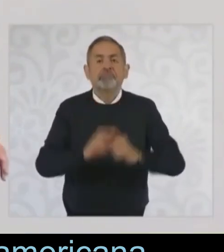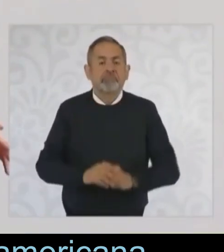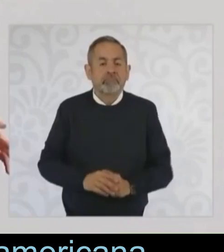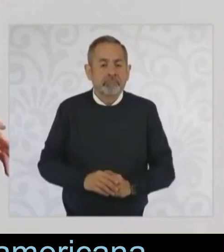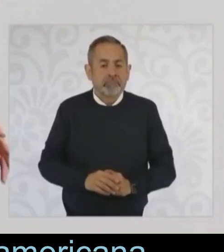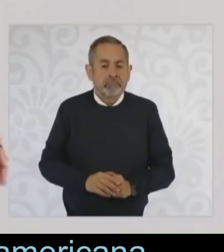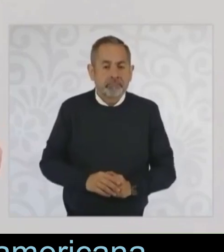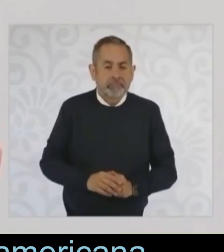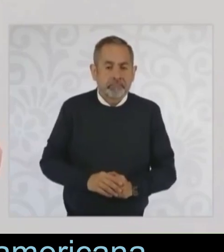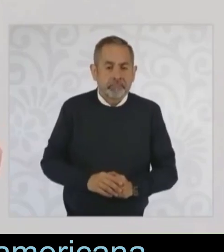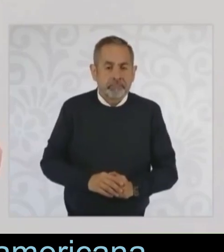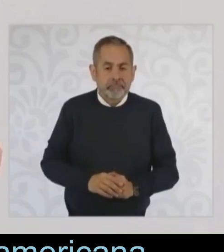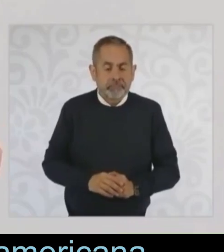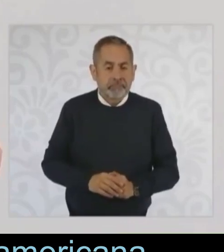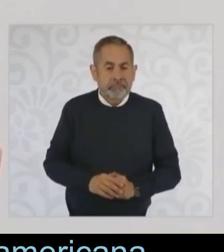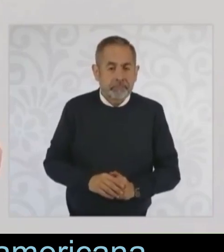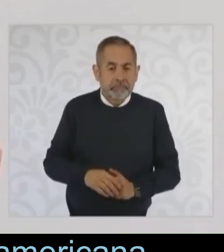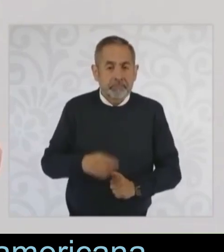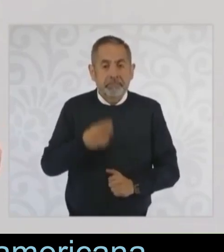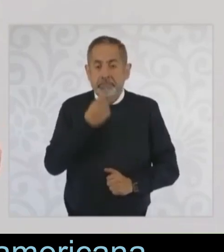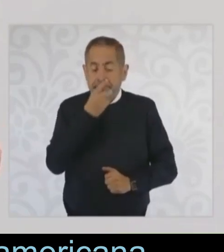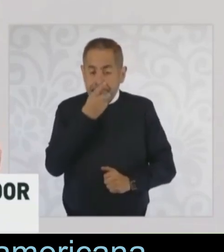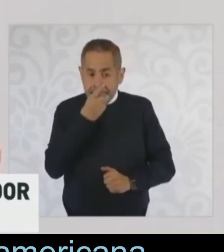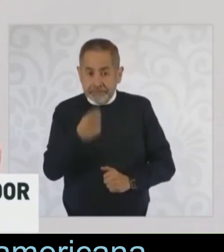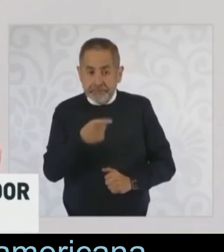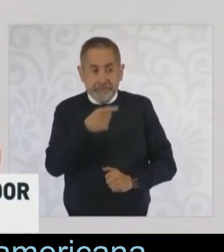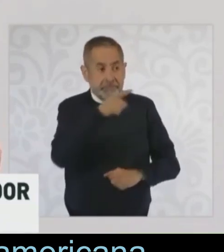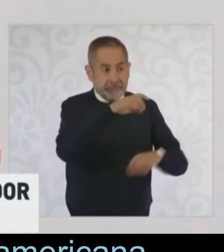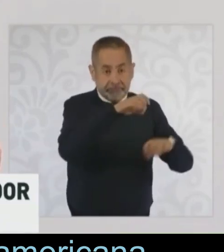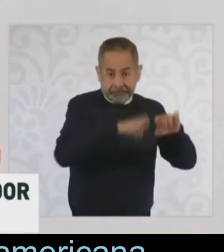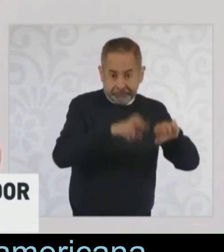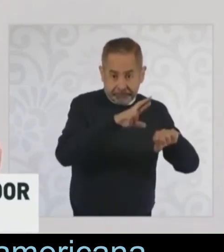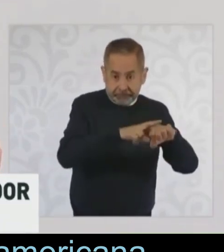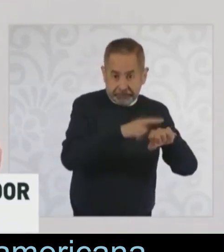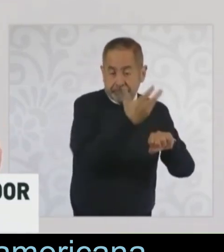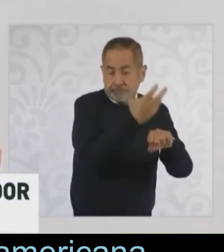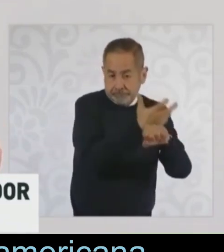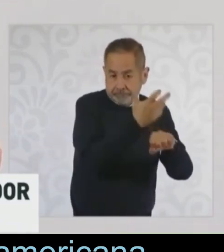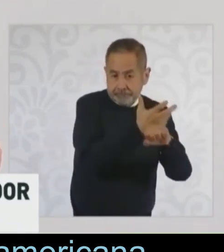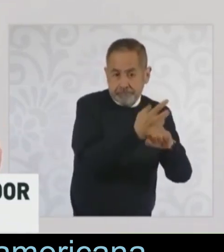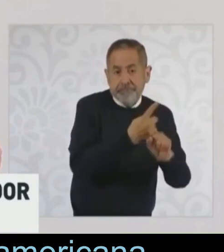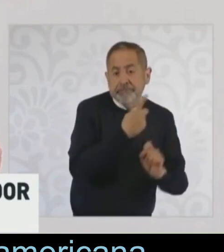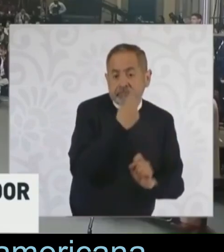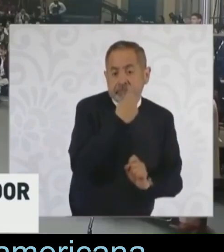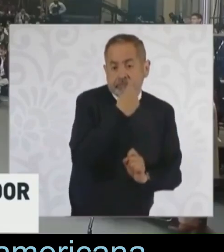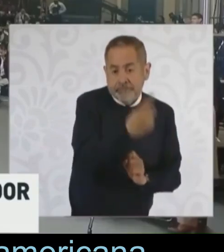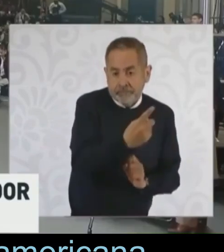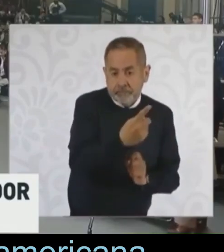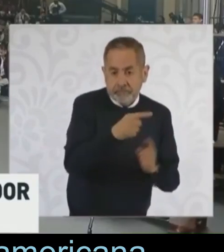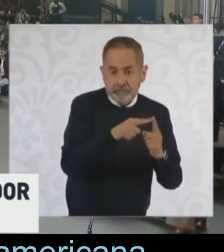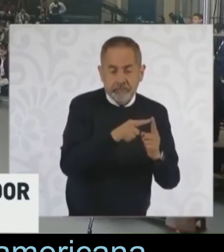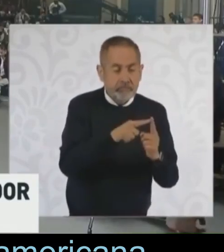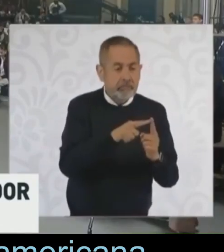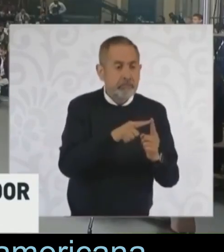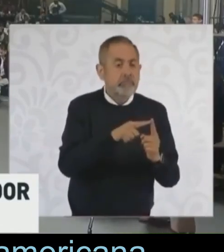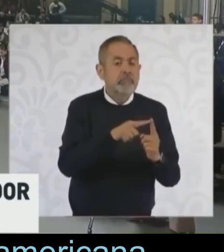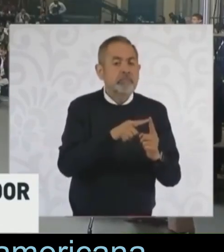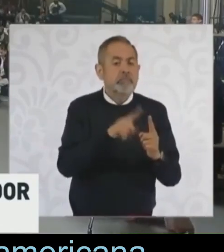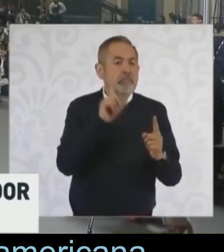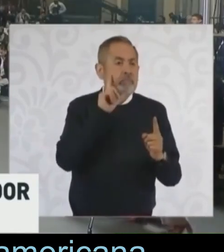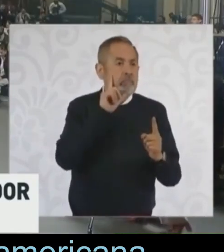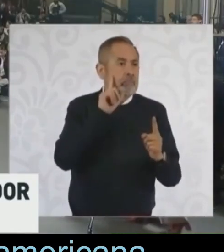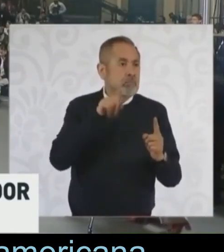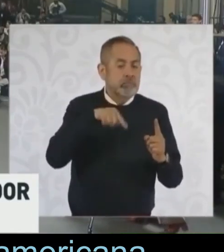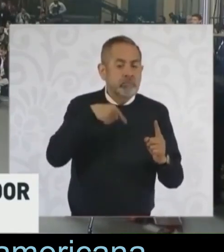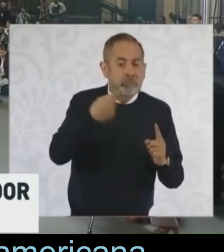Hay diferencias entre lo que dice el embajador de Estados Unidos un día